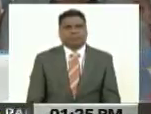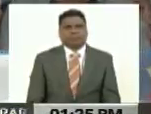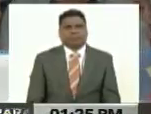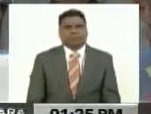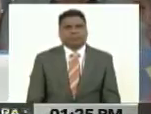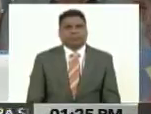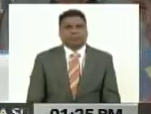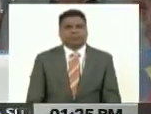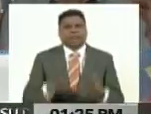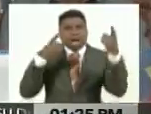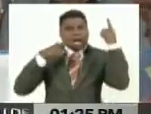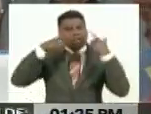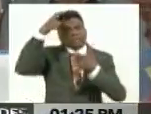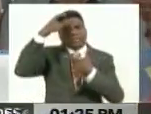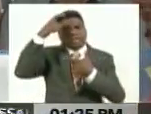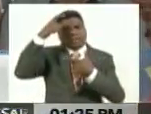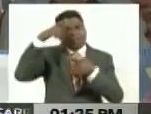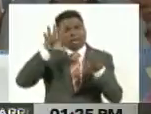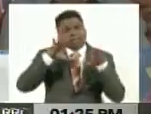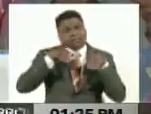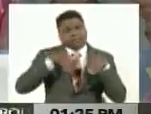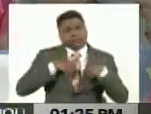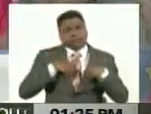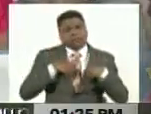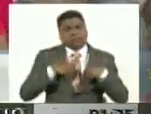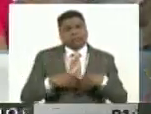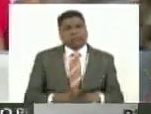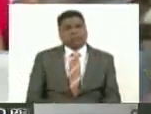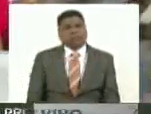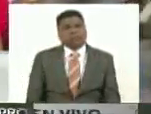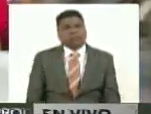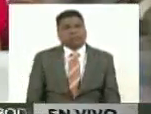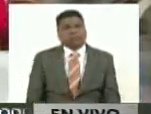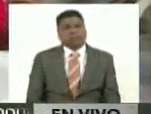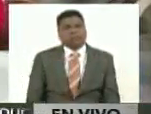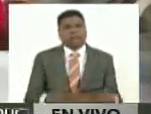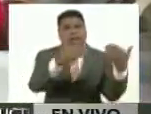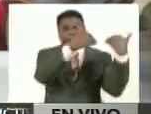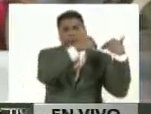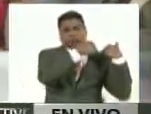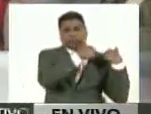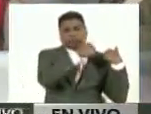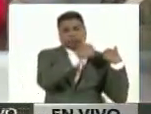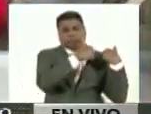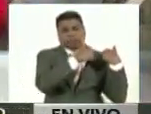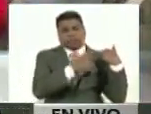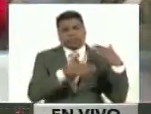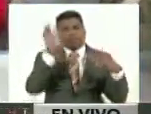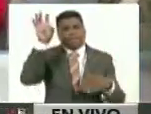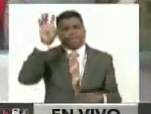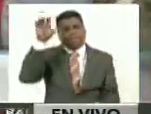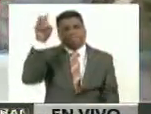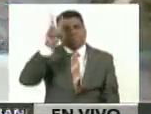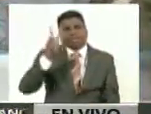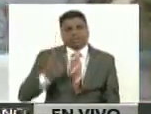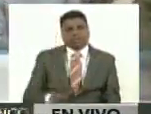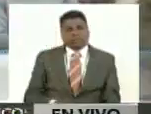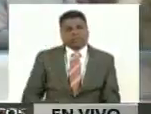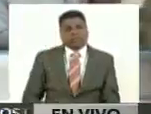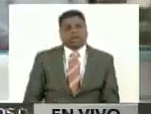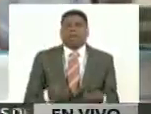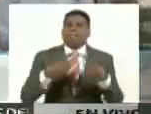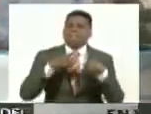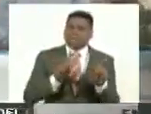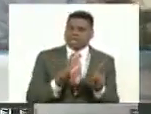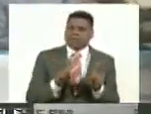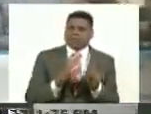El comandante Chávez fue capaz de asumir la responsabilidad ante un país. Pero fue aún